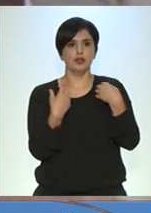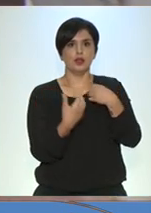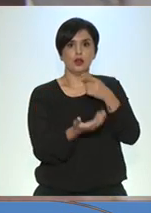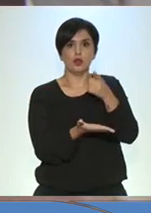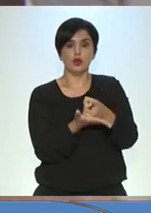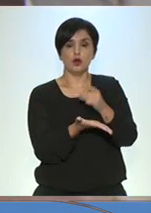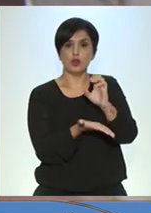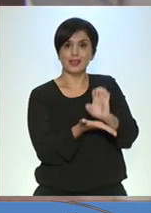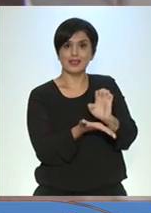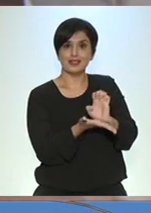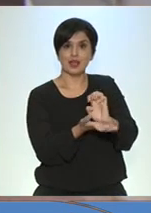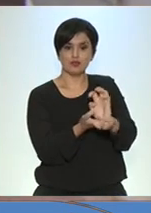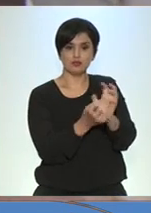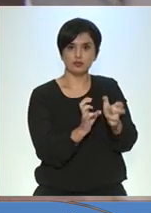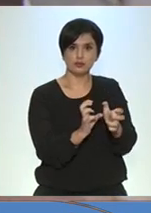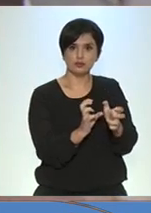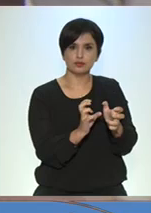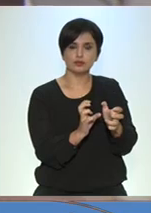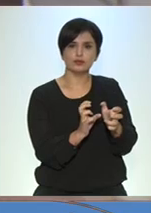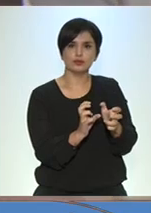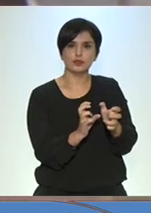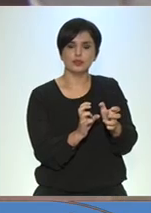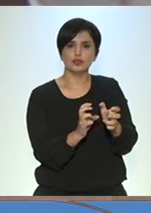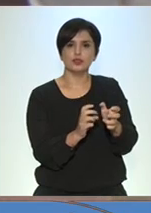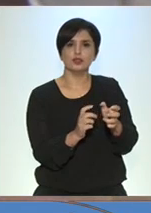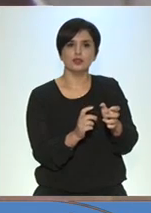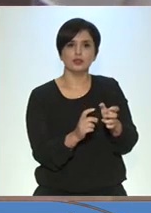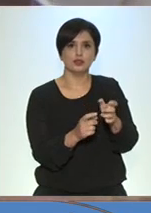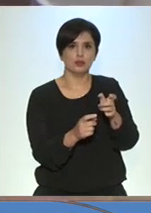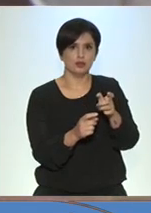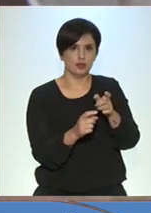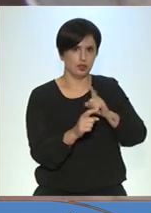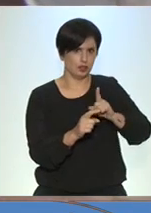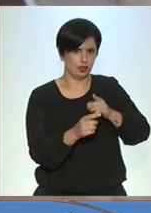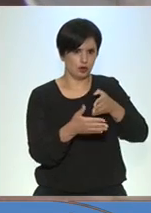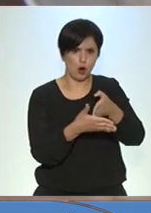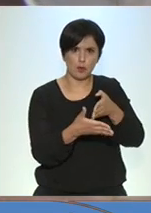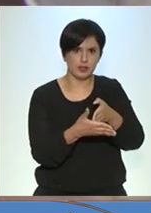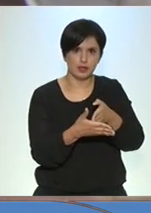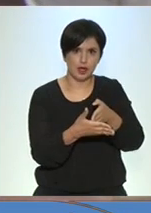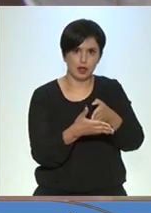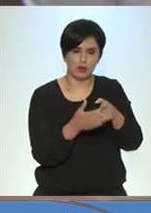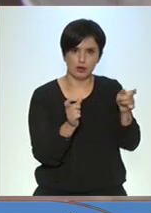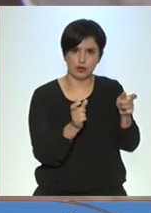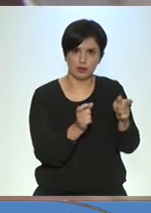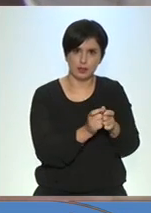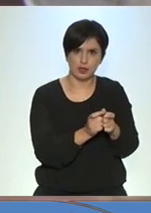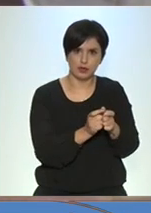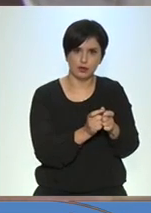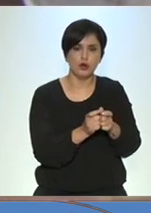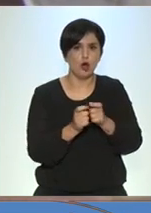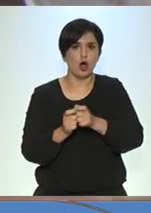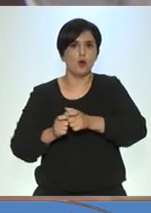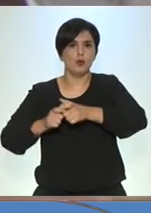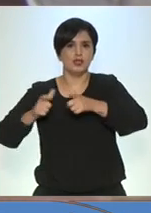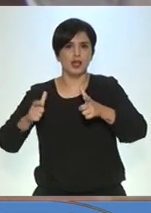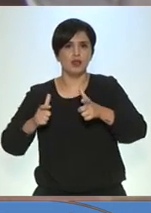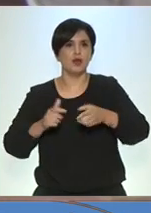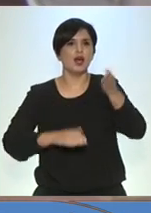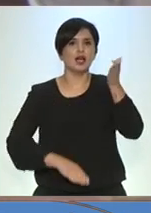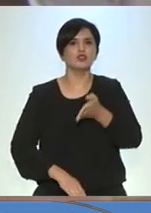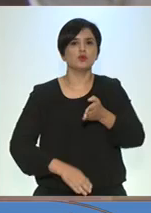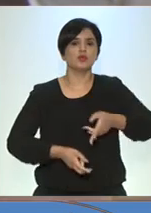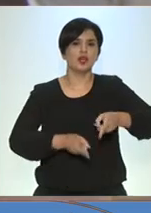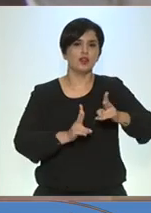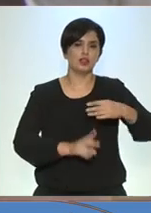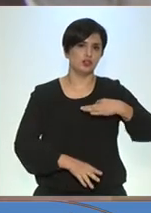la propagación de la pandemia, su principal objetivo, porque al contrario, esta se ha incrementado, ha suspendido derechos civiles y políticos.